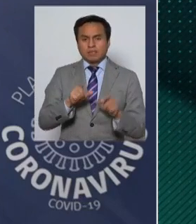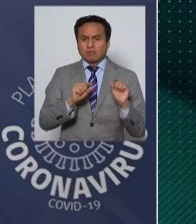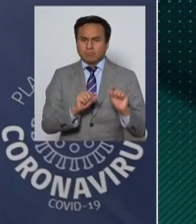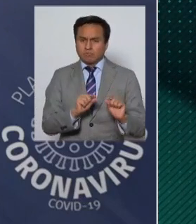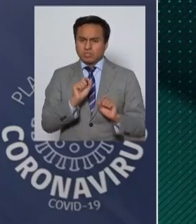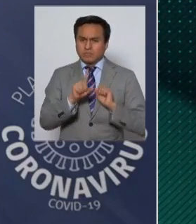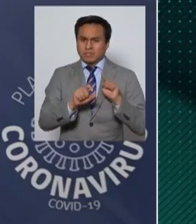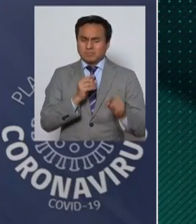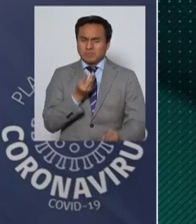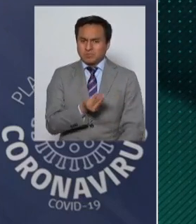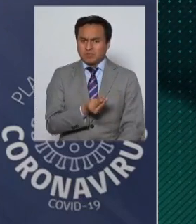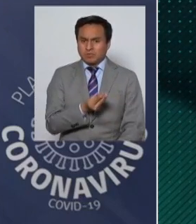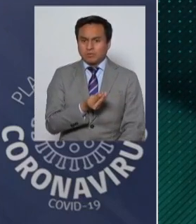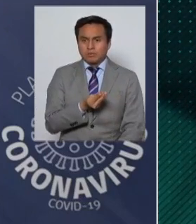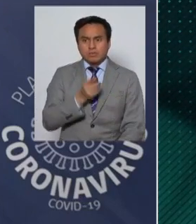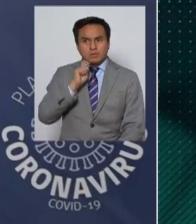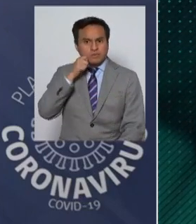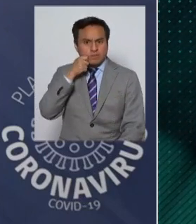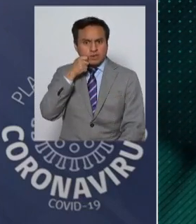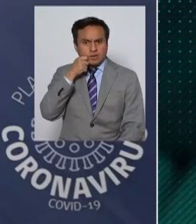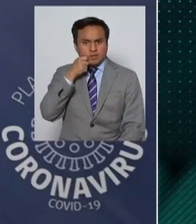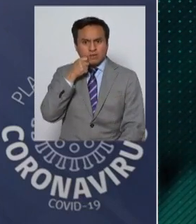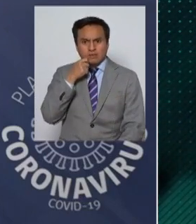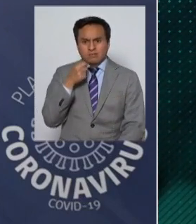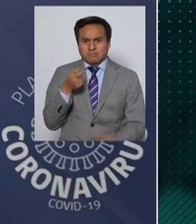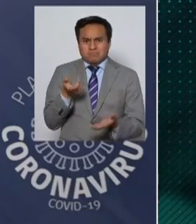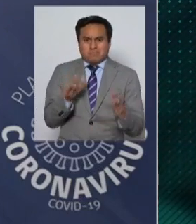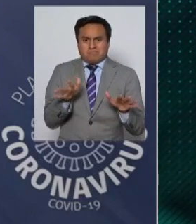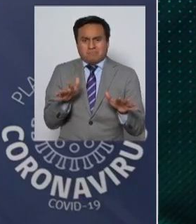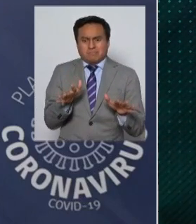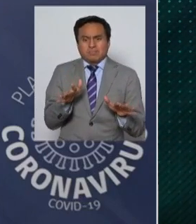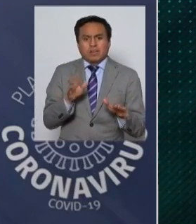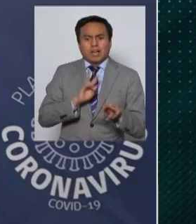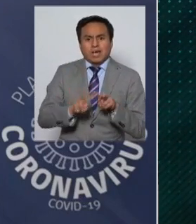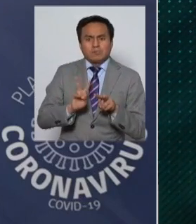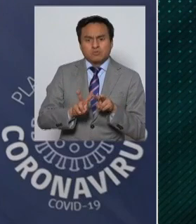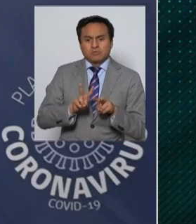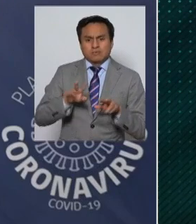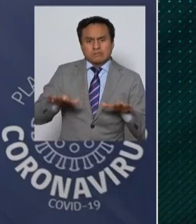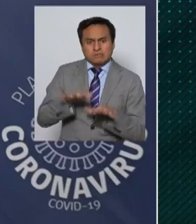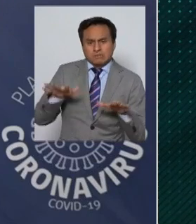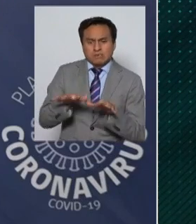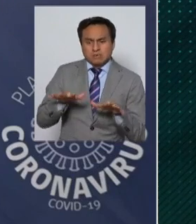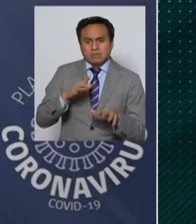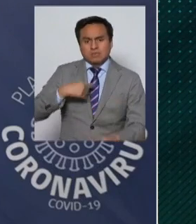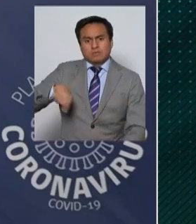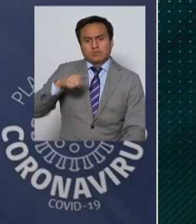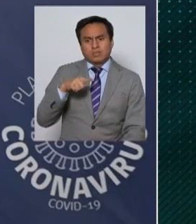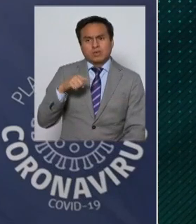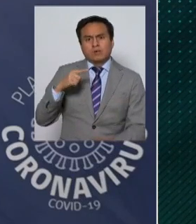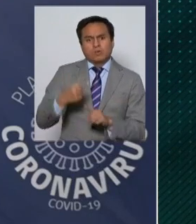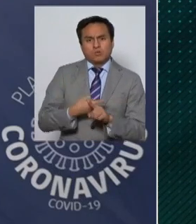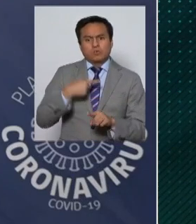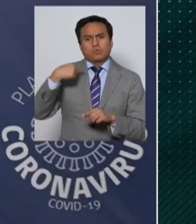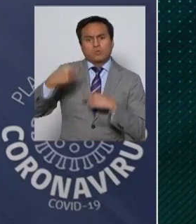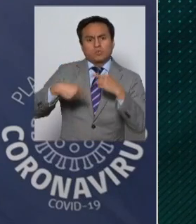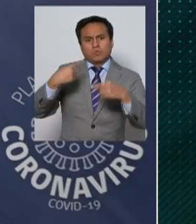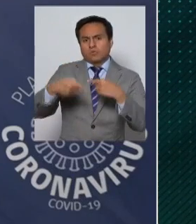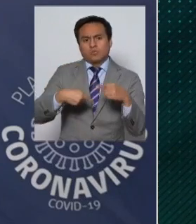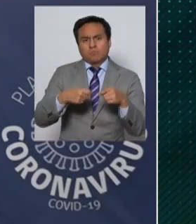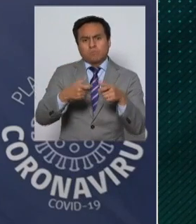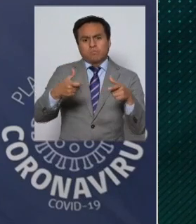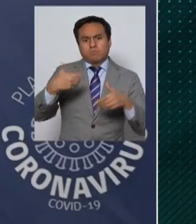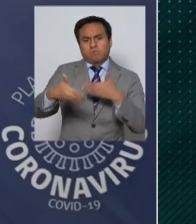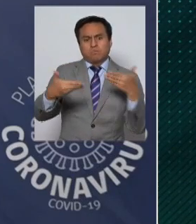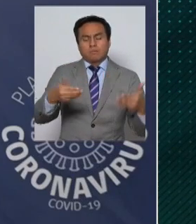escasa, lo que estamos diciendo como seguro es que hagamos lo que hagamos, vamos a tener otro y otro brote,